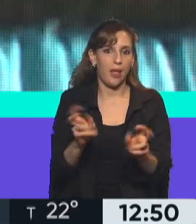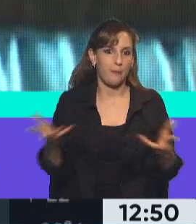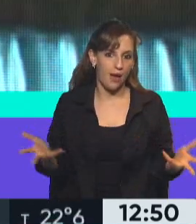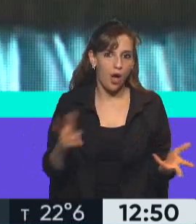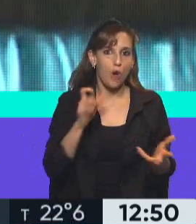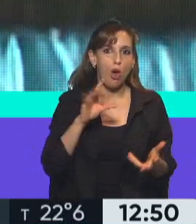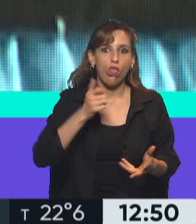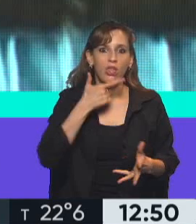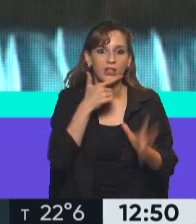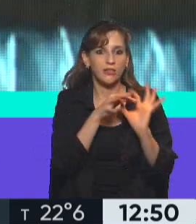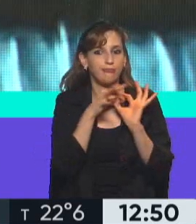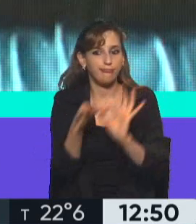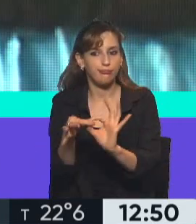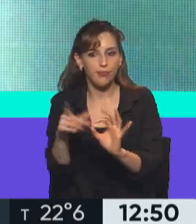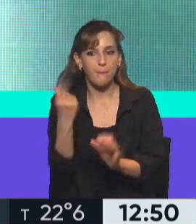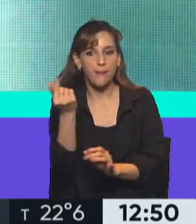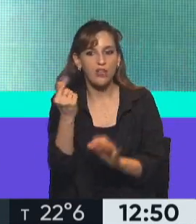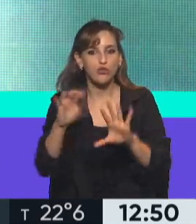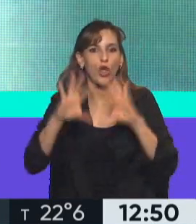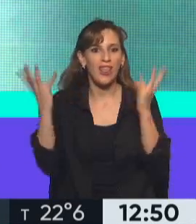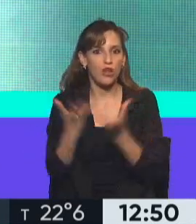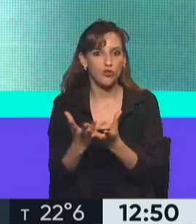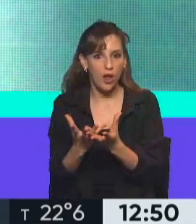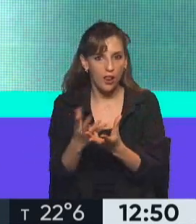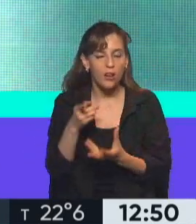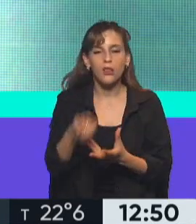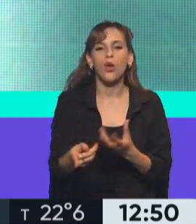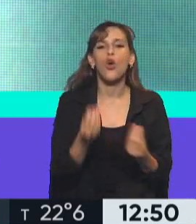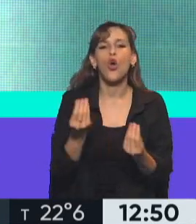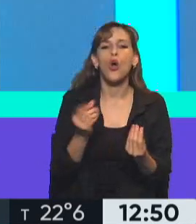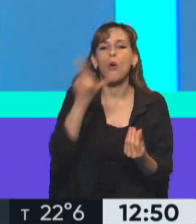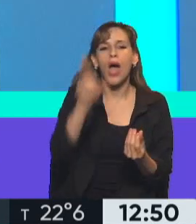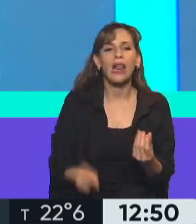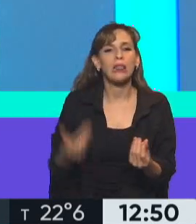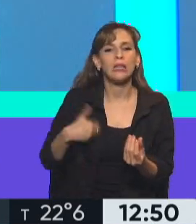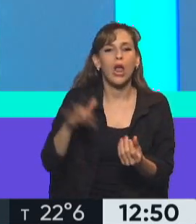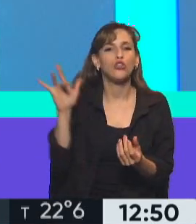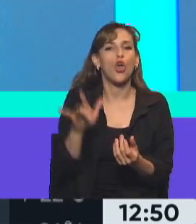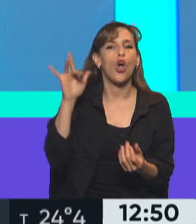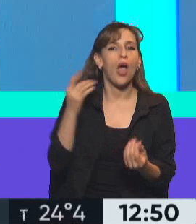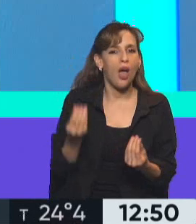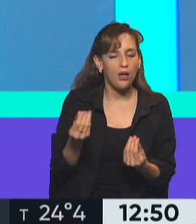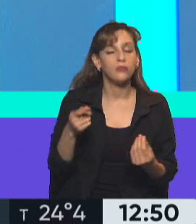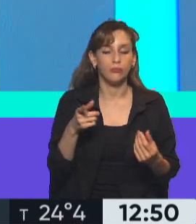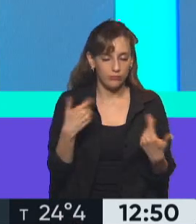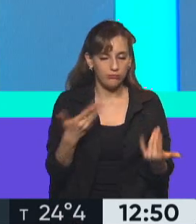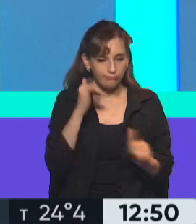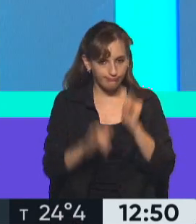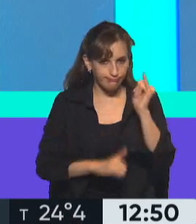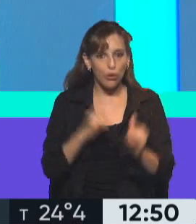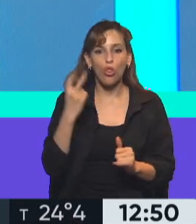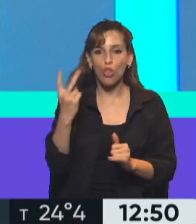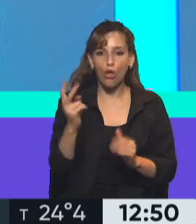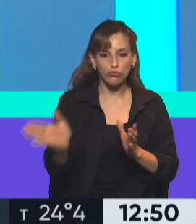commodities precisamente lo que tienen son precios internacionales. ¿Cómo repercute esto en Argentina? Mira, en principio te diría que hay dos grandes caminos